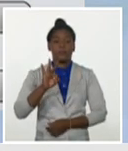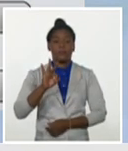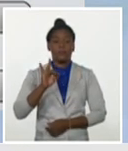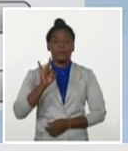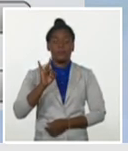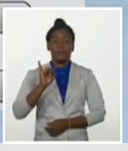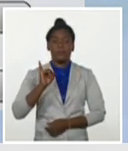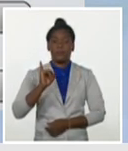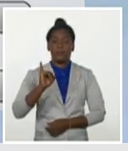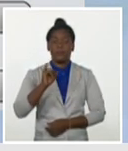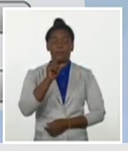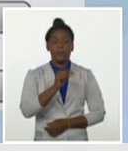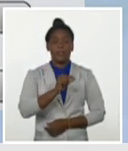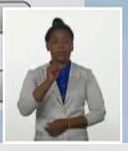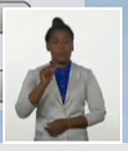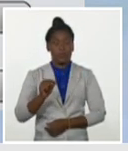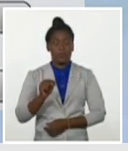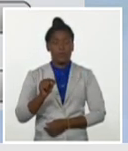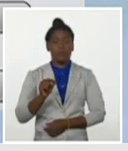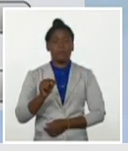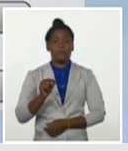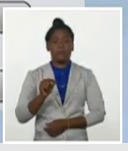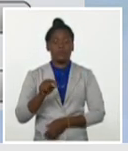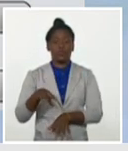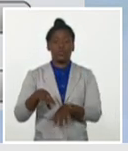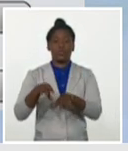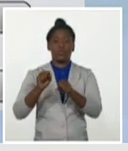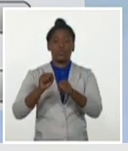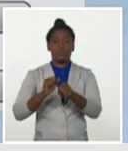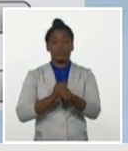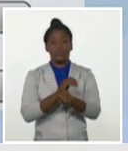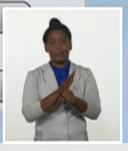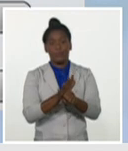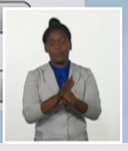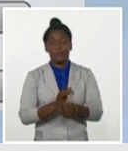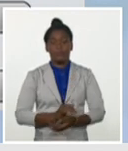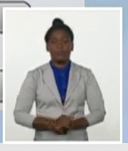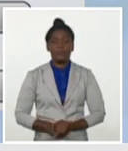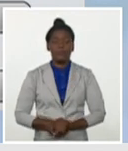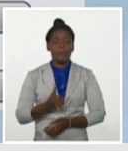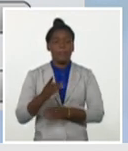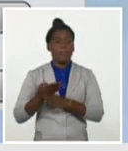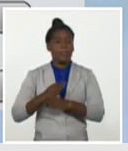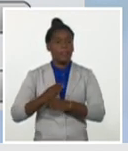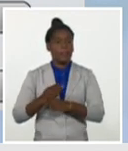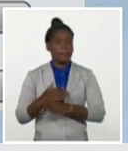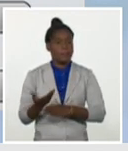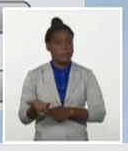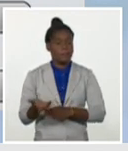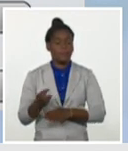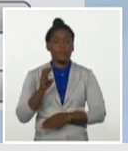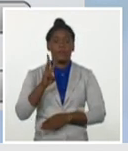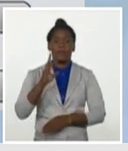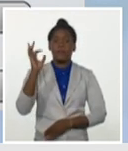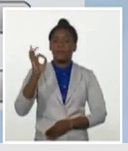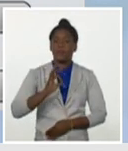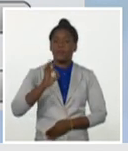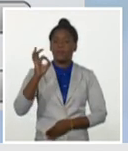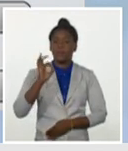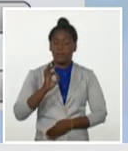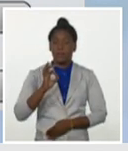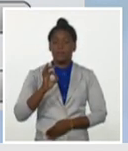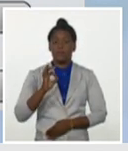113.876 personas con COVID-19. Eso significa que el 3% de todas las